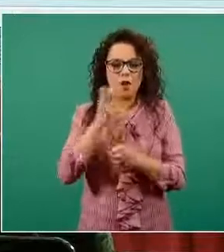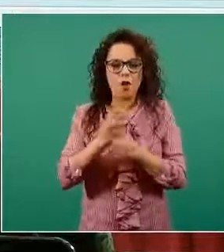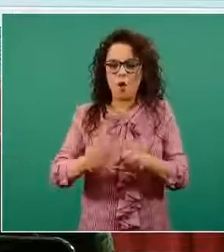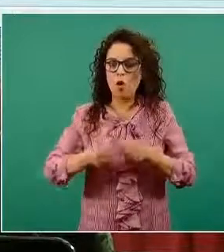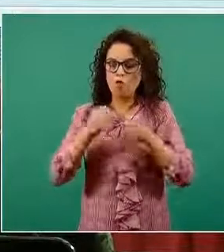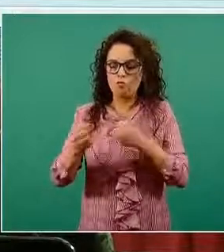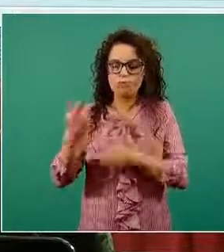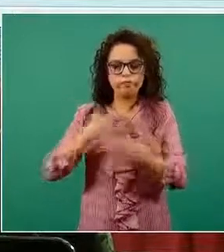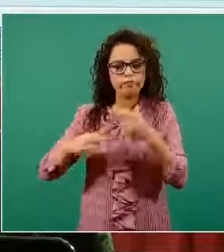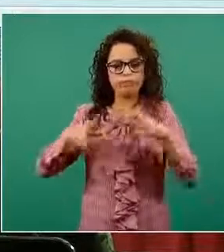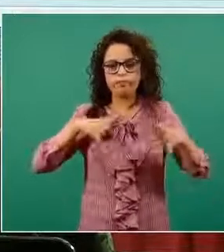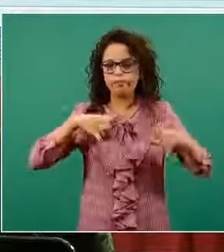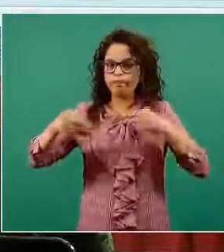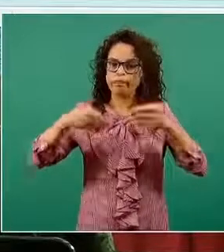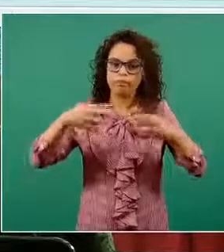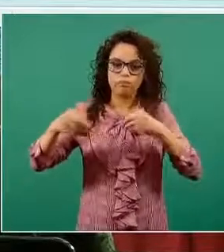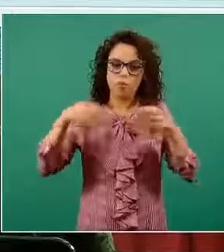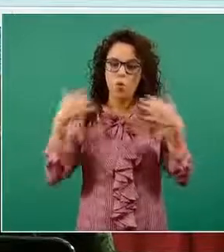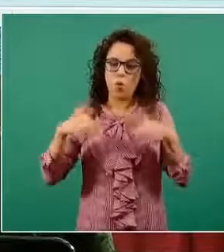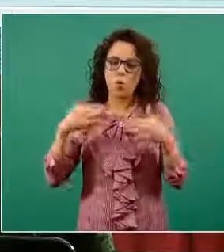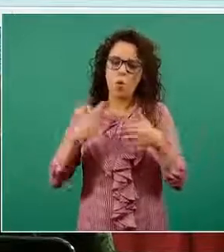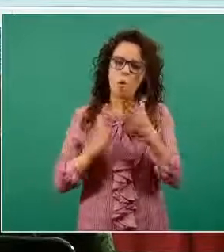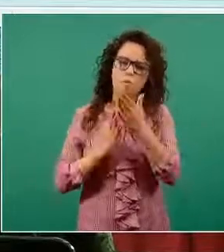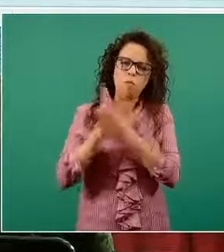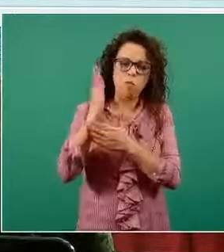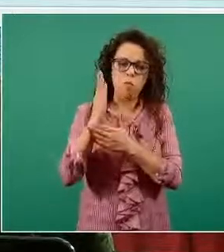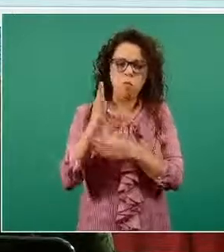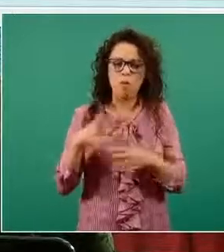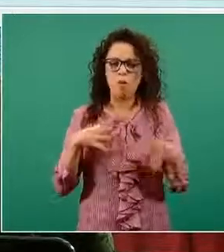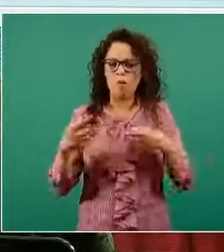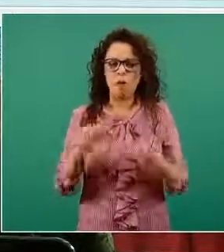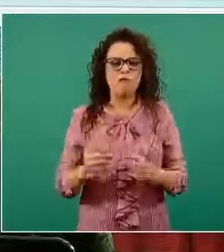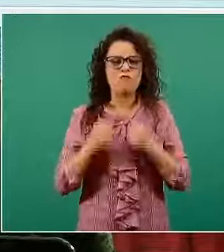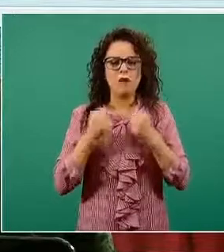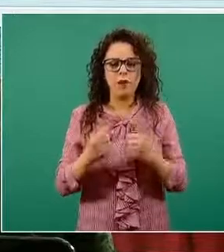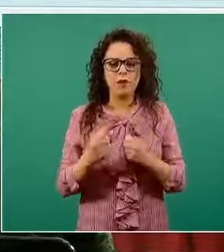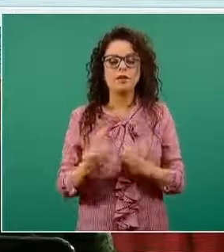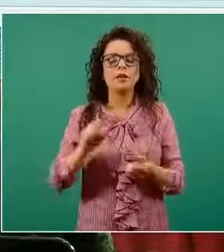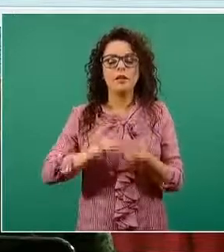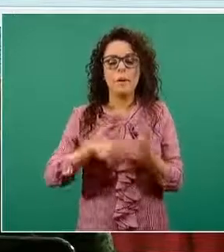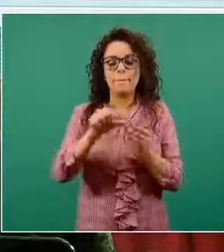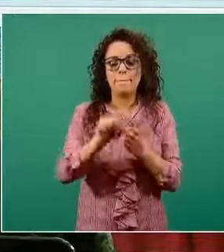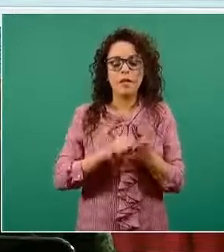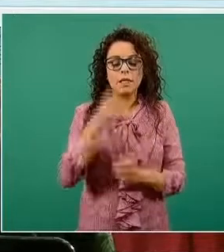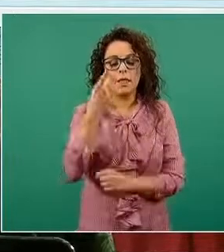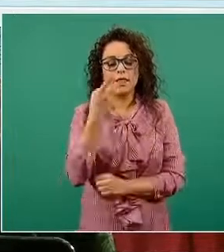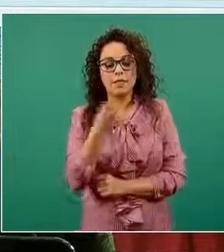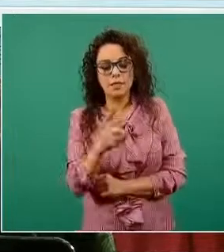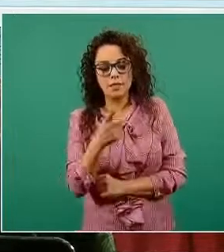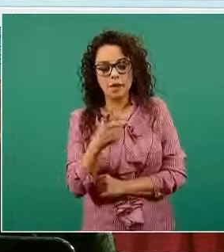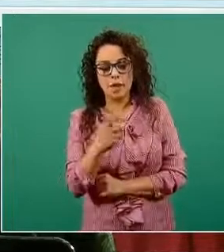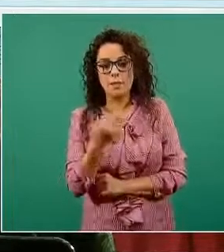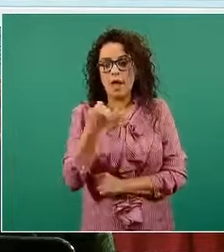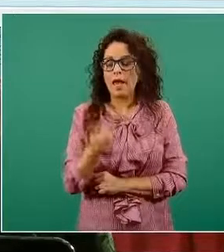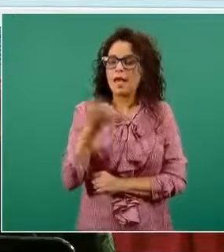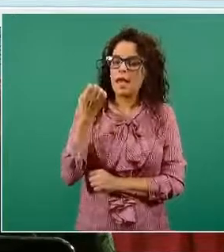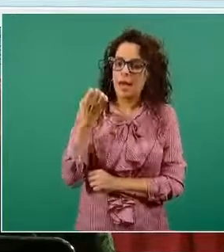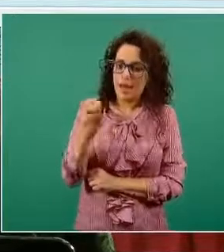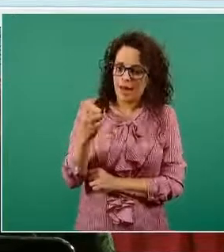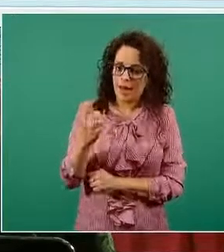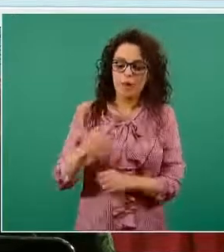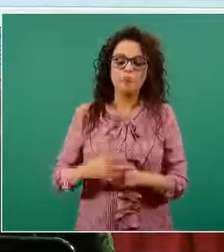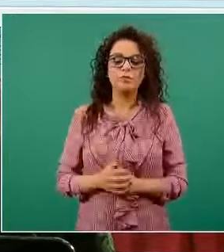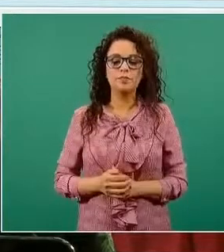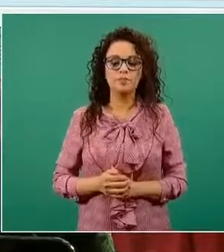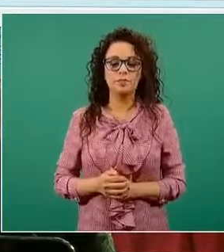esta segunda pico, segundo ACME que tuvimos entre los meses de diciembre y enero. Y lo